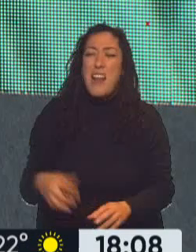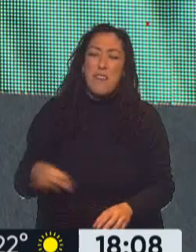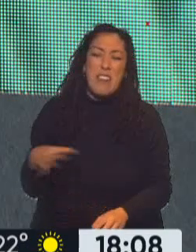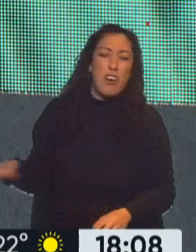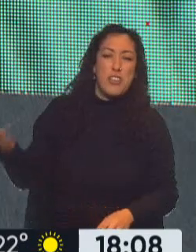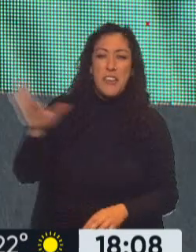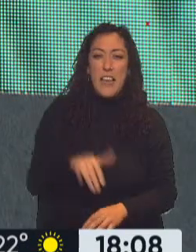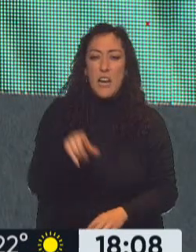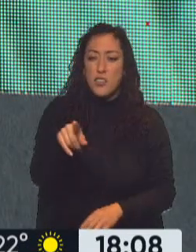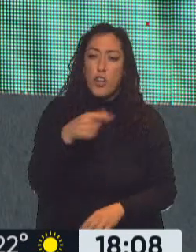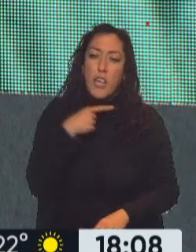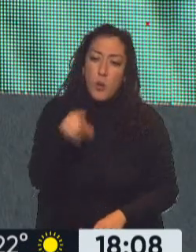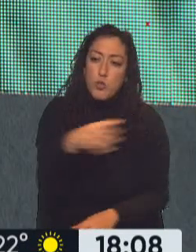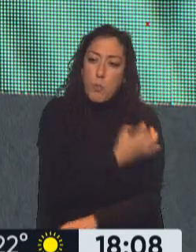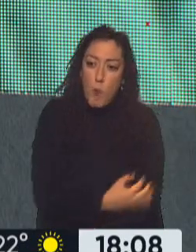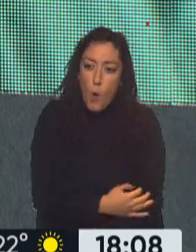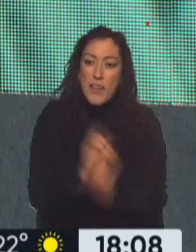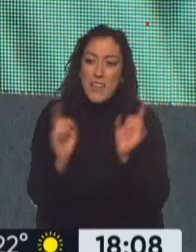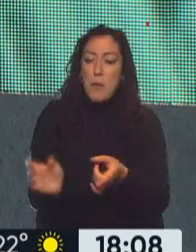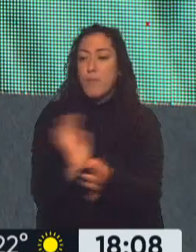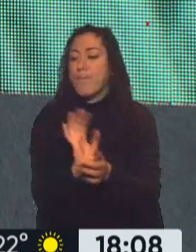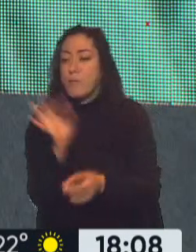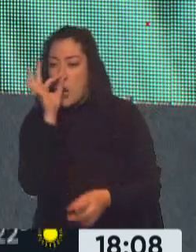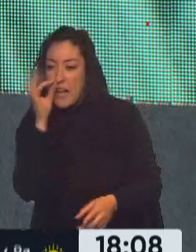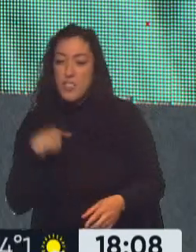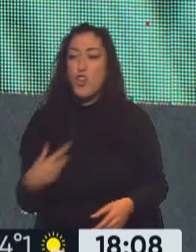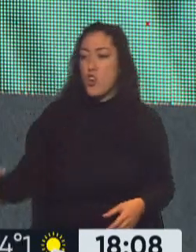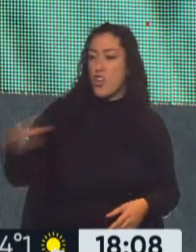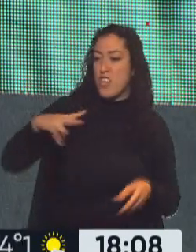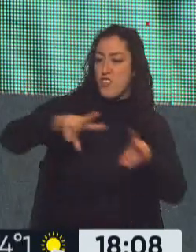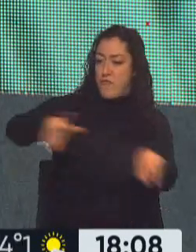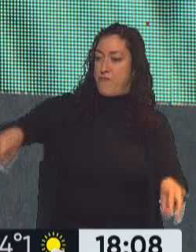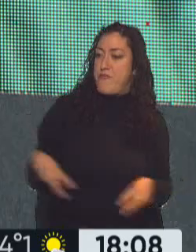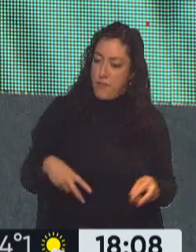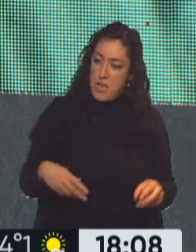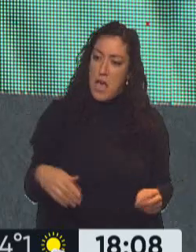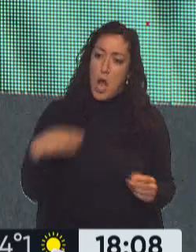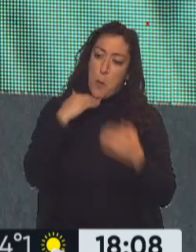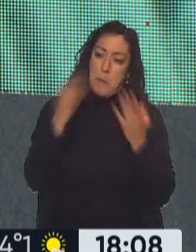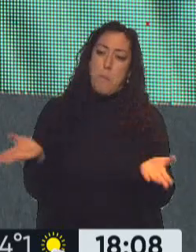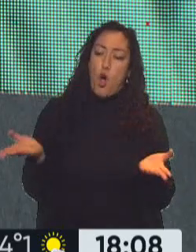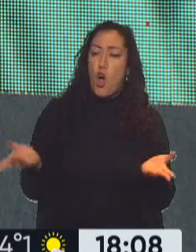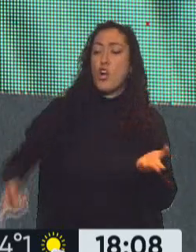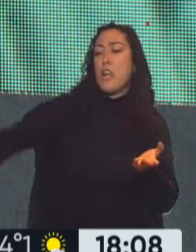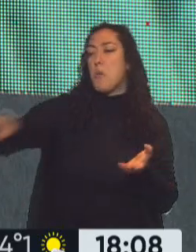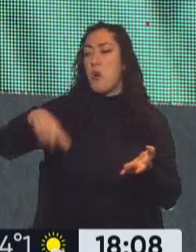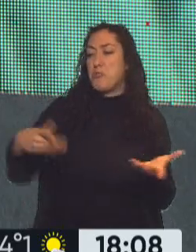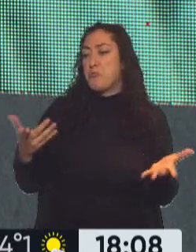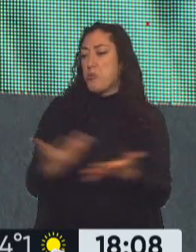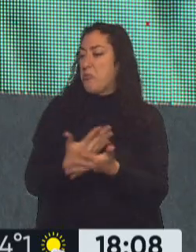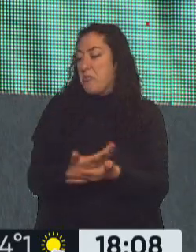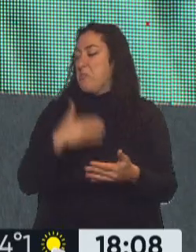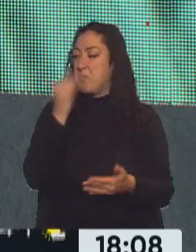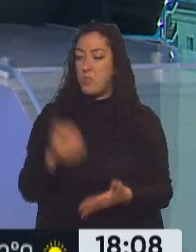quiero que seas pobre y un ratón, y yo voy a ser más rico, y no me importa a costa o a cuenta de qué.